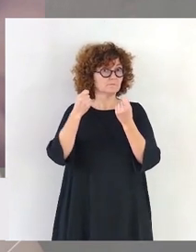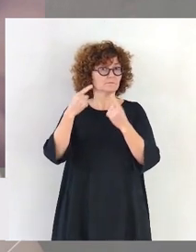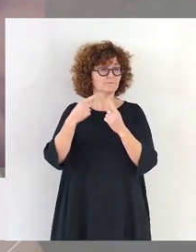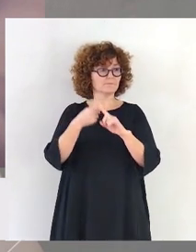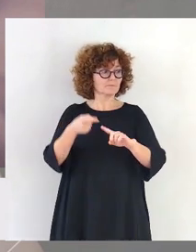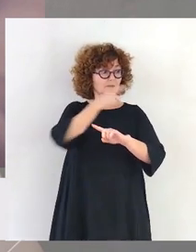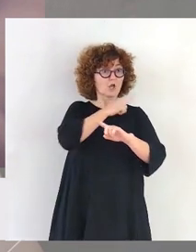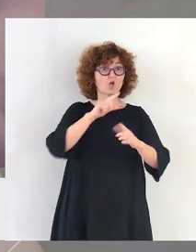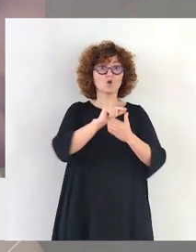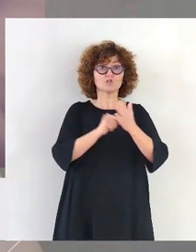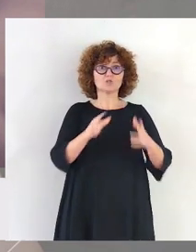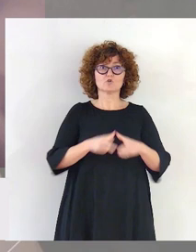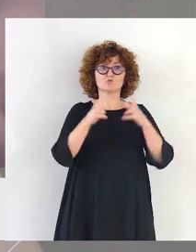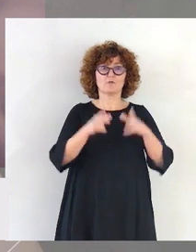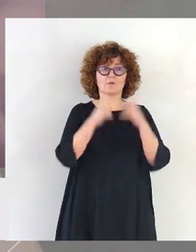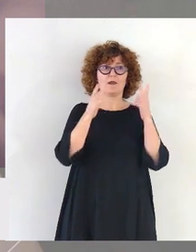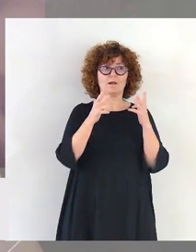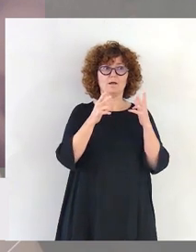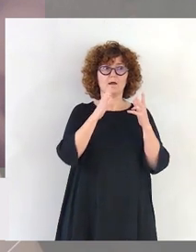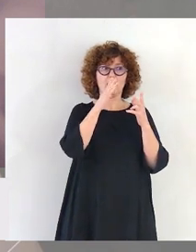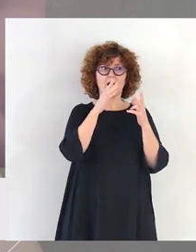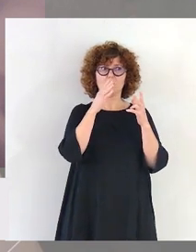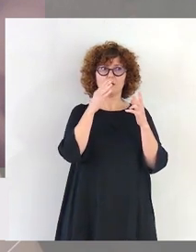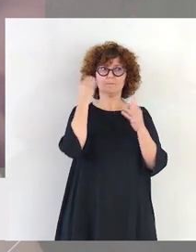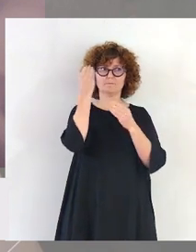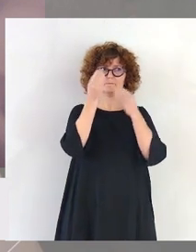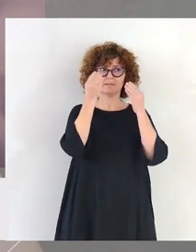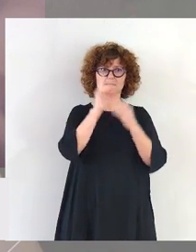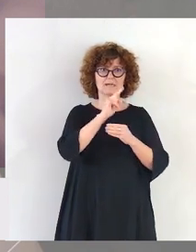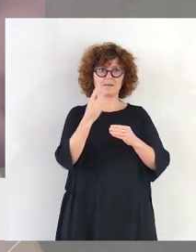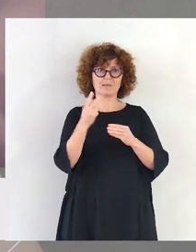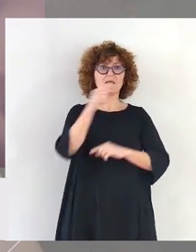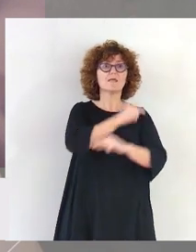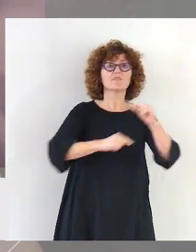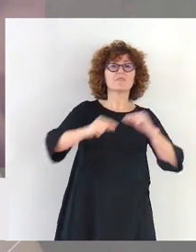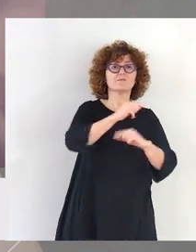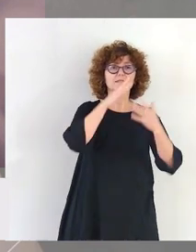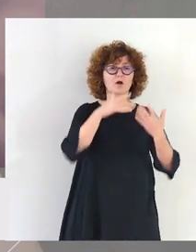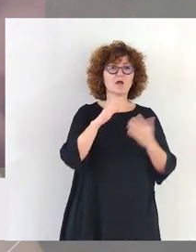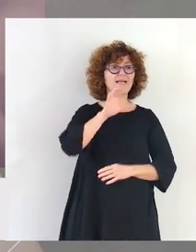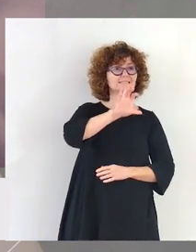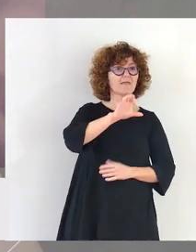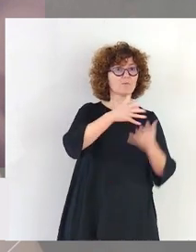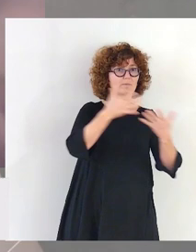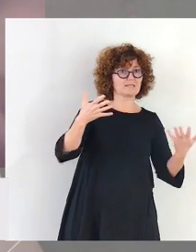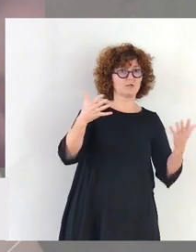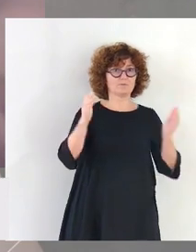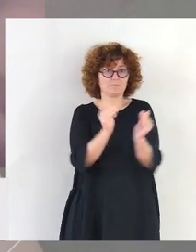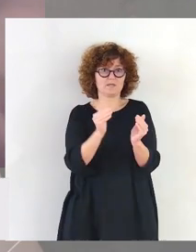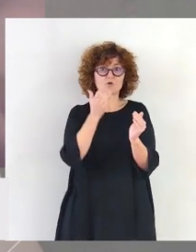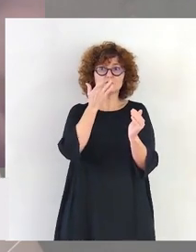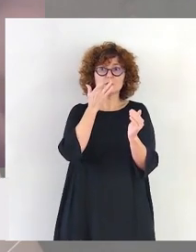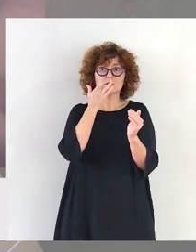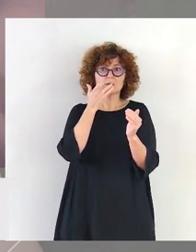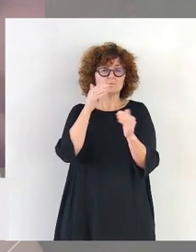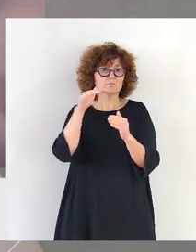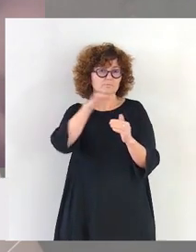del contrato social están repensando su rol el debate ya no es si el estado es más grande o más pequeño si el público tiene tiene que abordar más O tiene